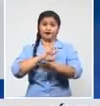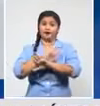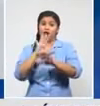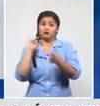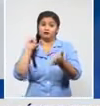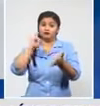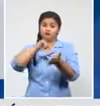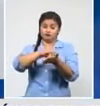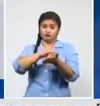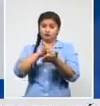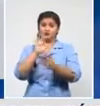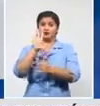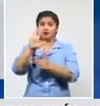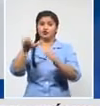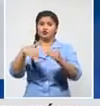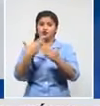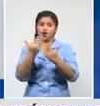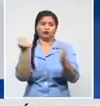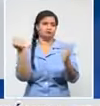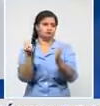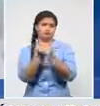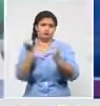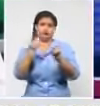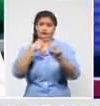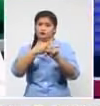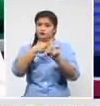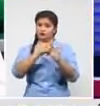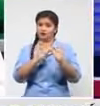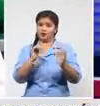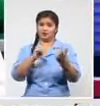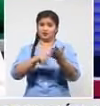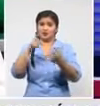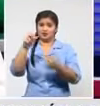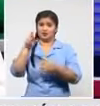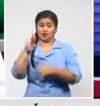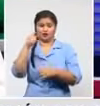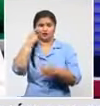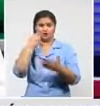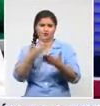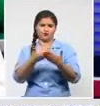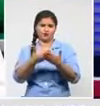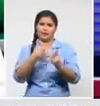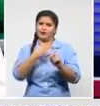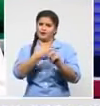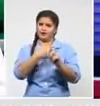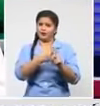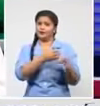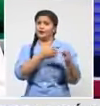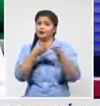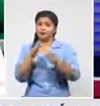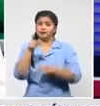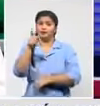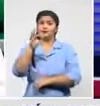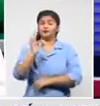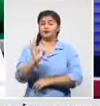día, pues se hace el diagnóstico. No obstante, se diagnosticaron 18